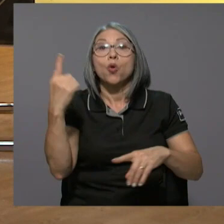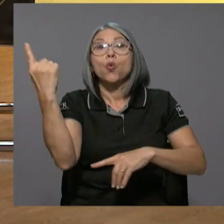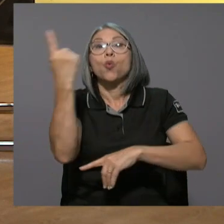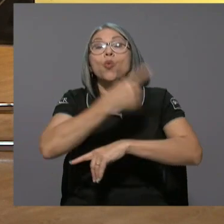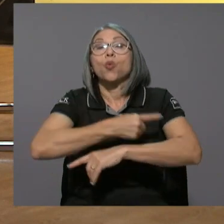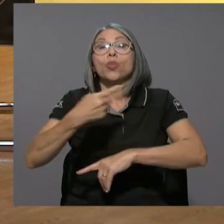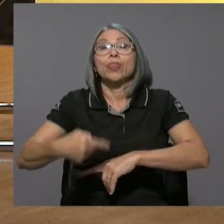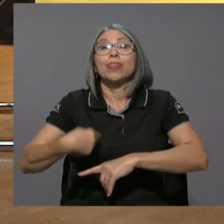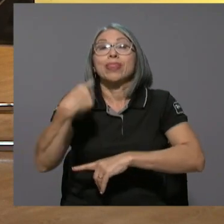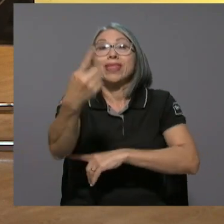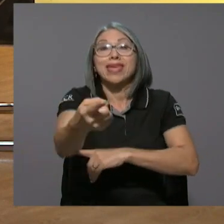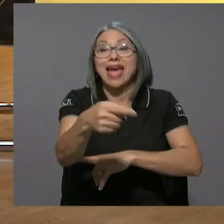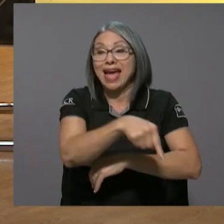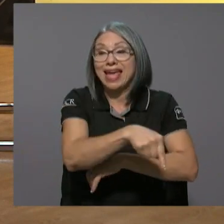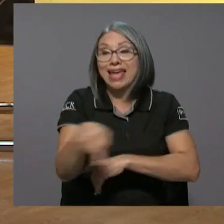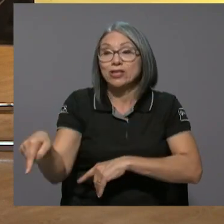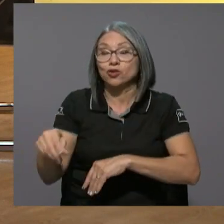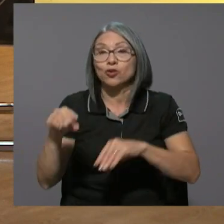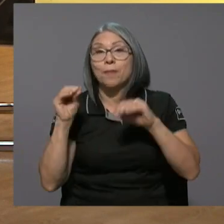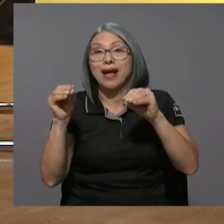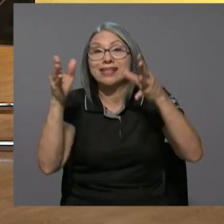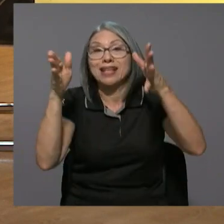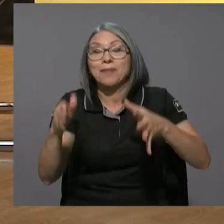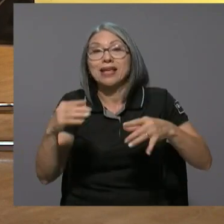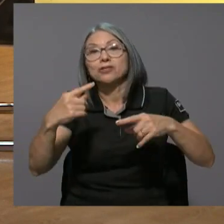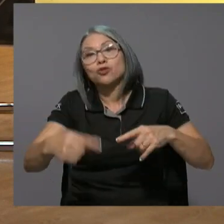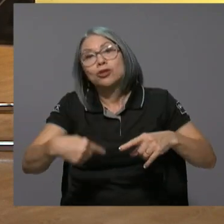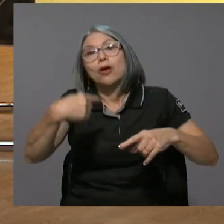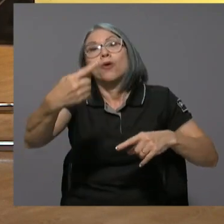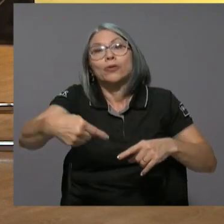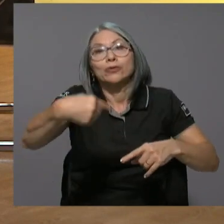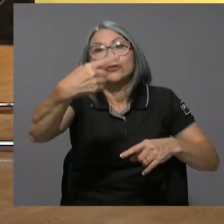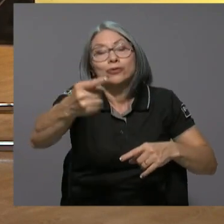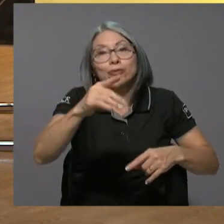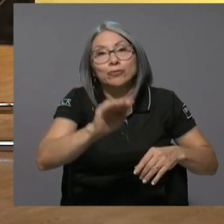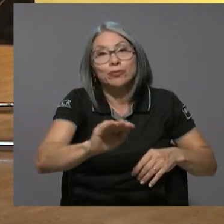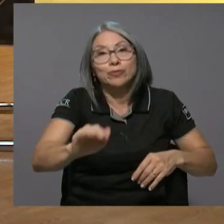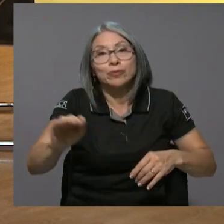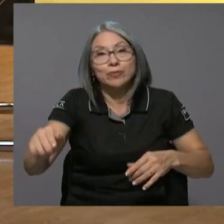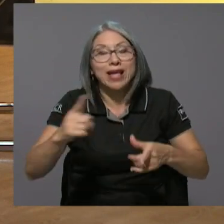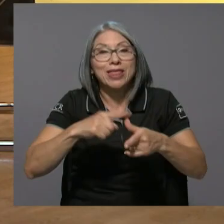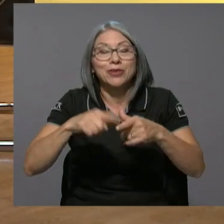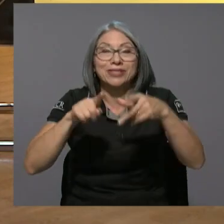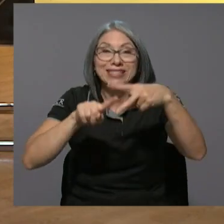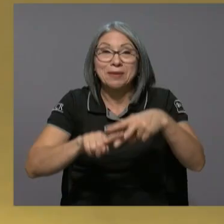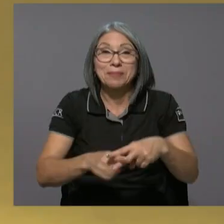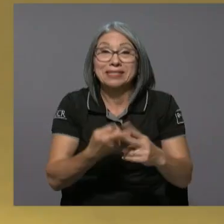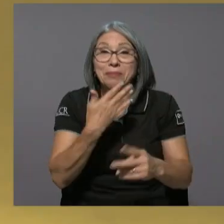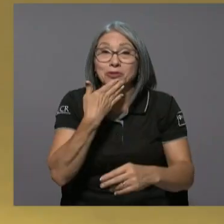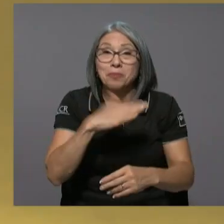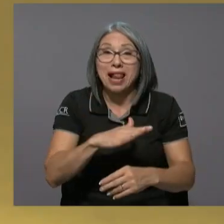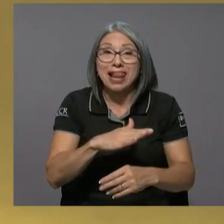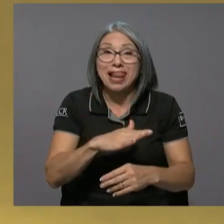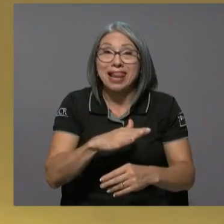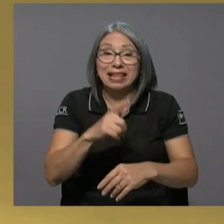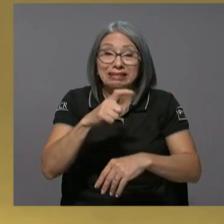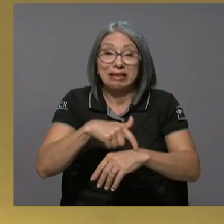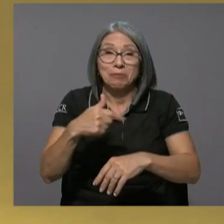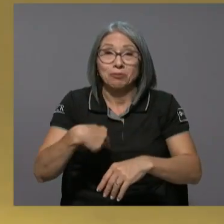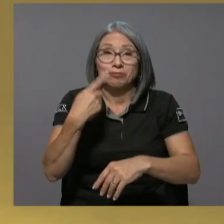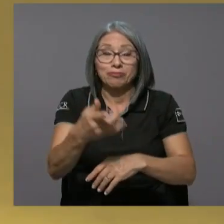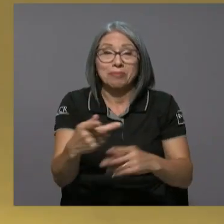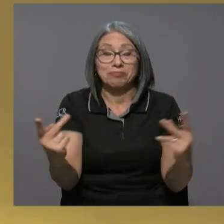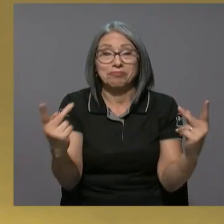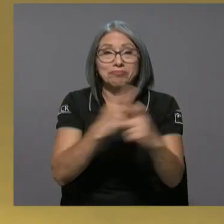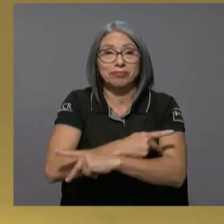maestros de los que siguen. Entonces empezamos mal y con el tiempo vamos a empeorar. Exactamente. Y ahí está parte